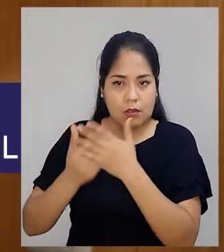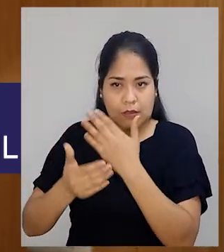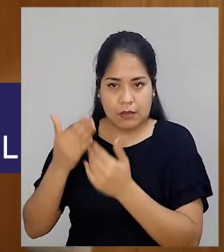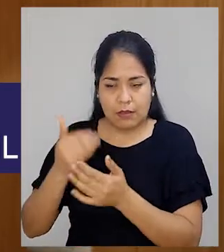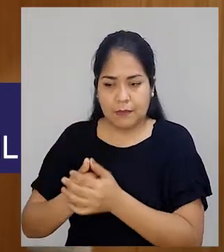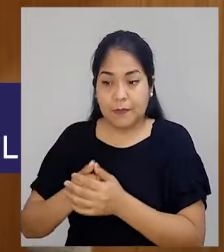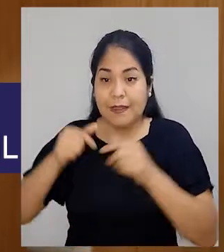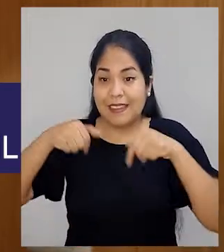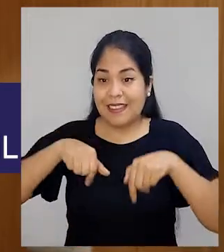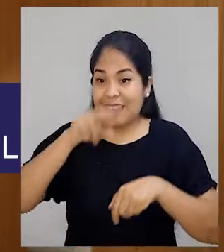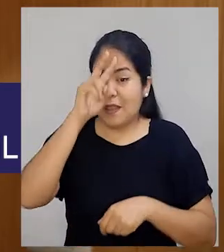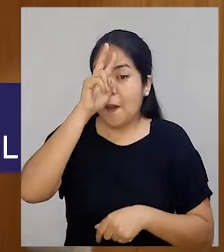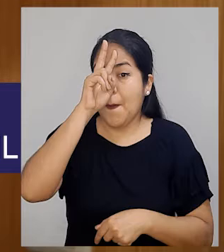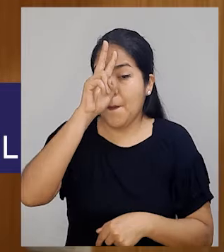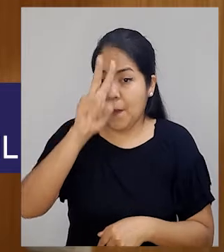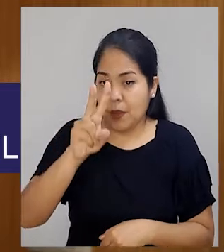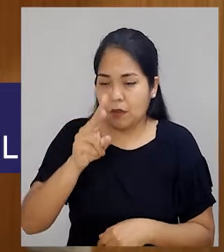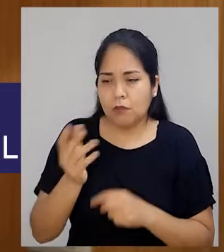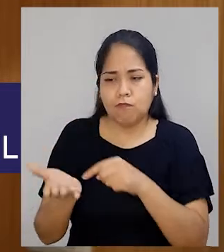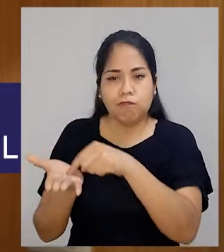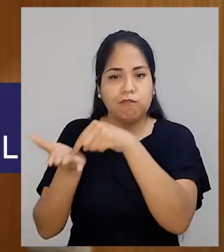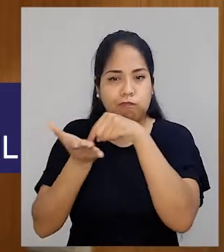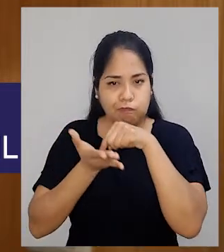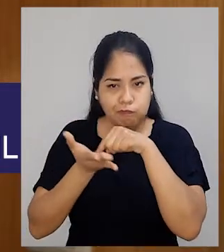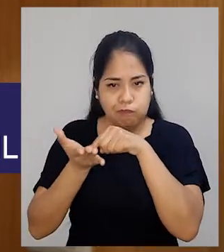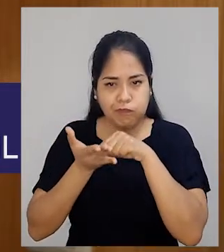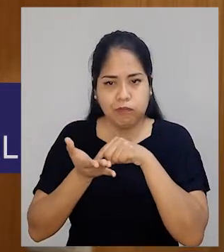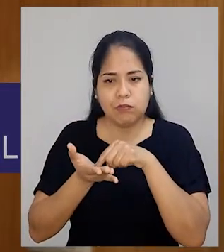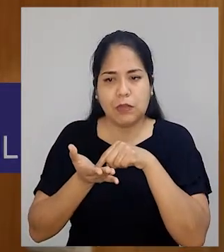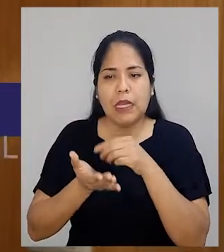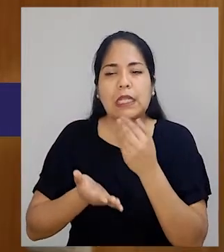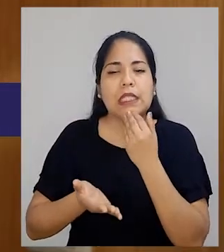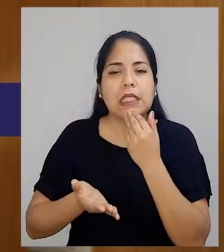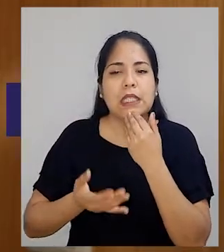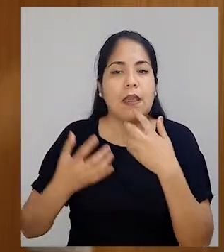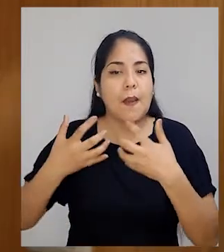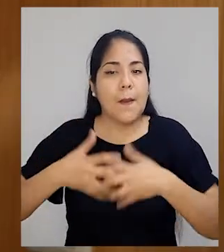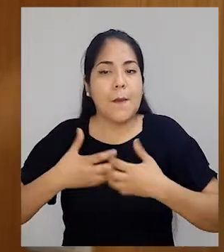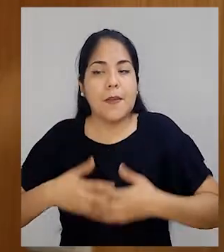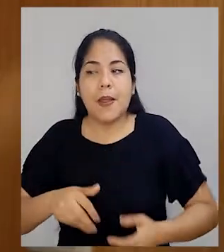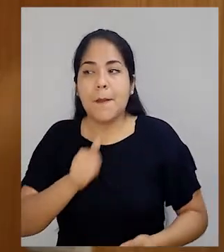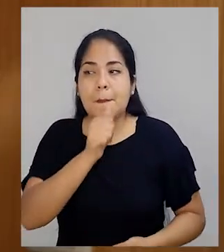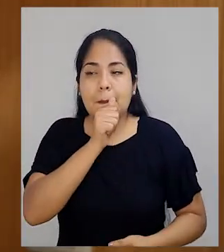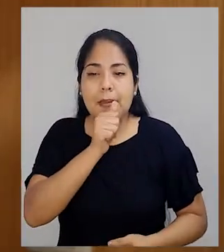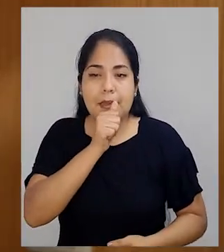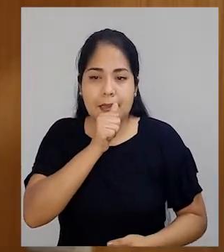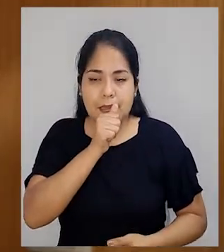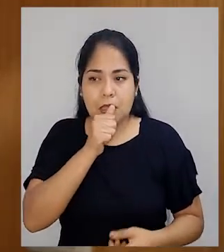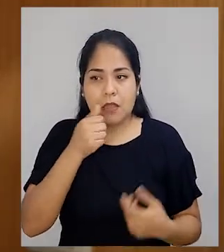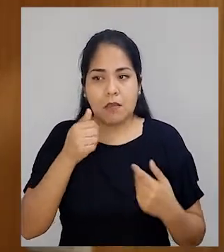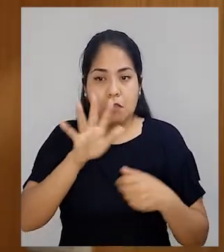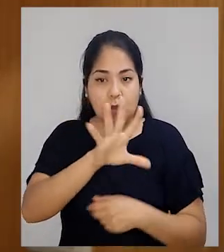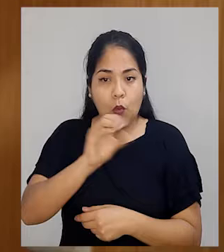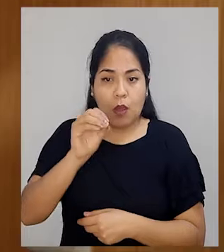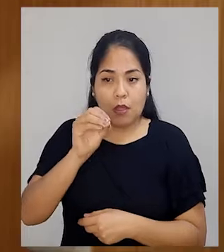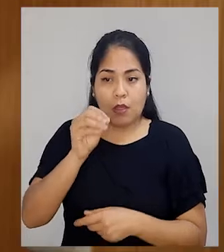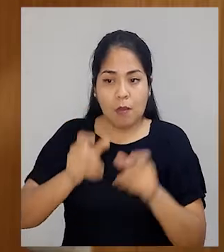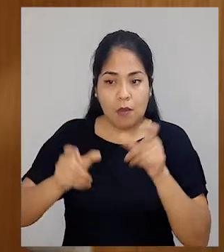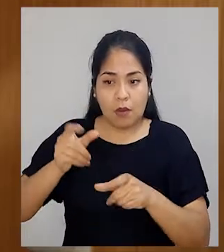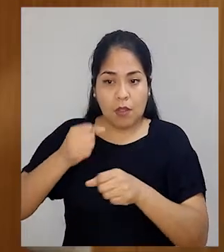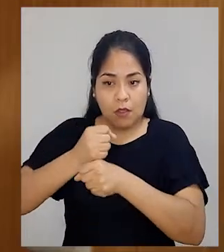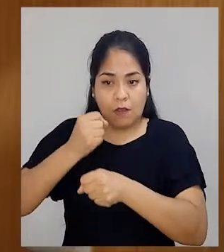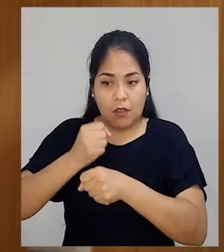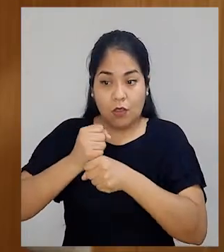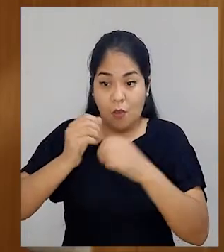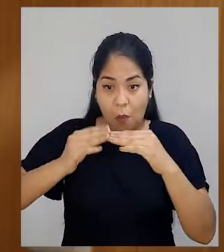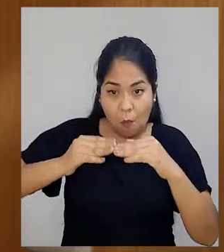con discapacidad. En nuestro país existe la obligación para aquellas empresas privadas que